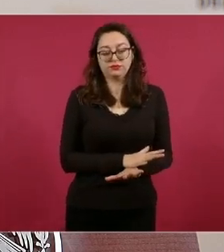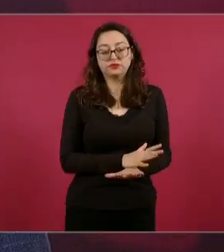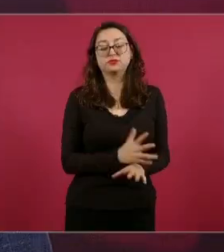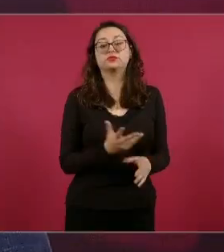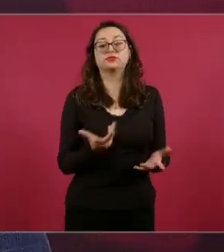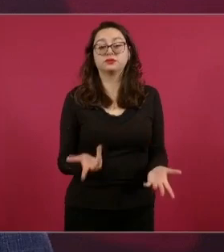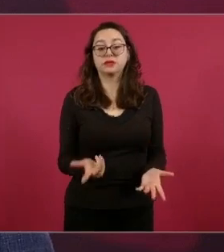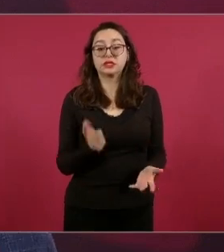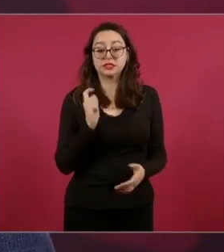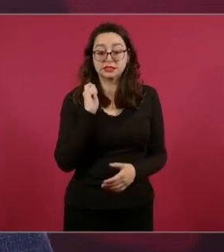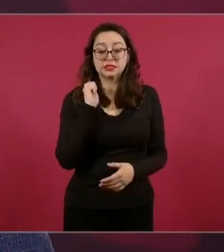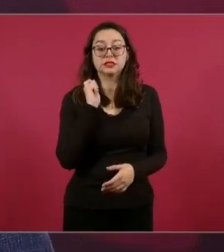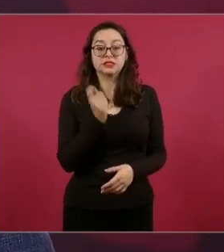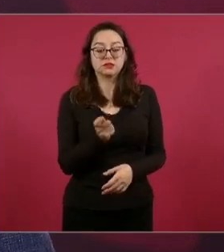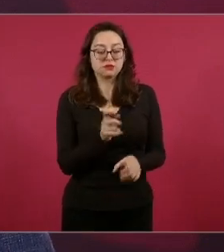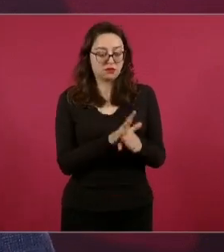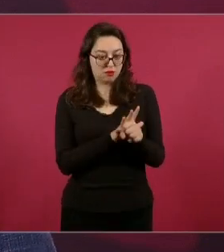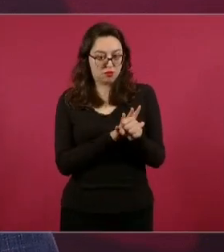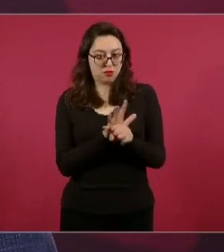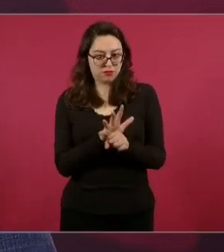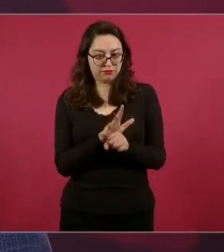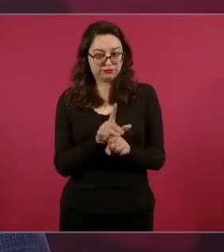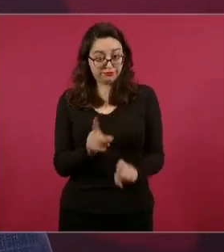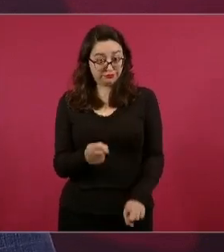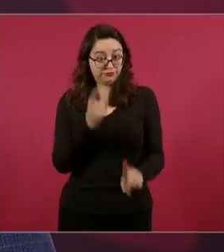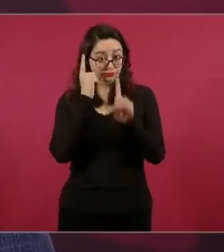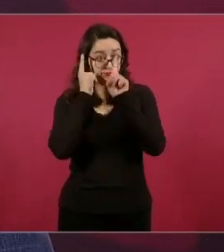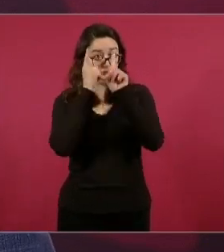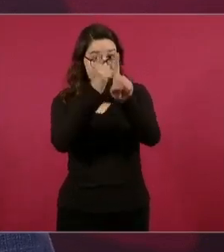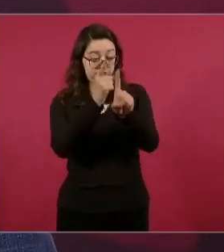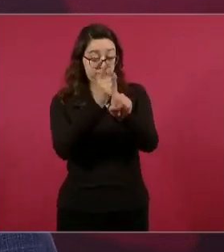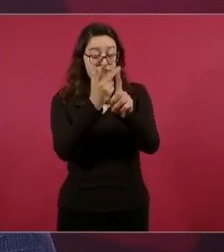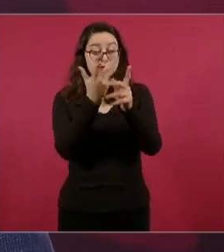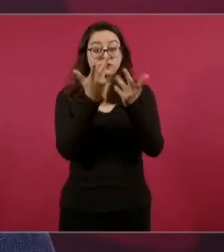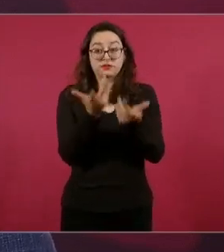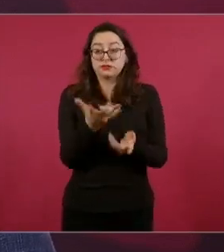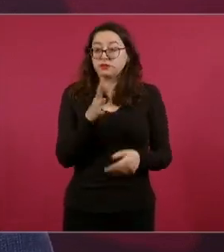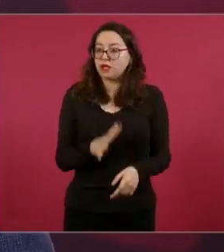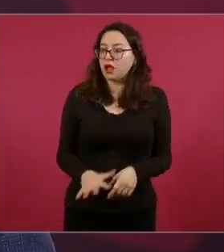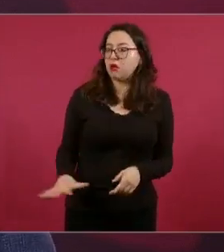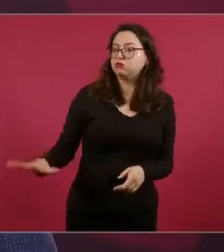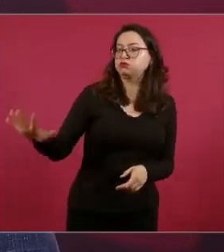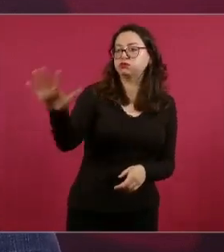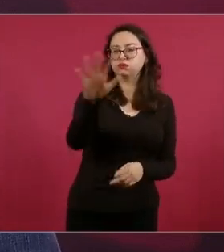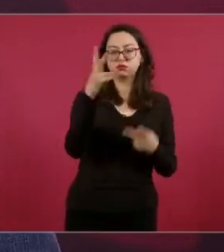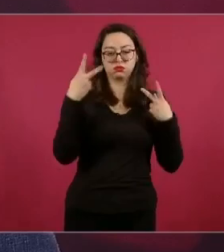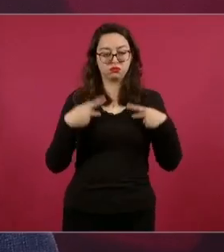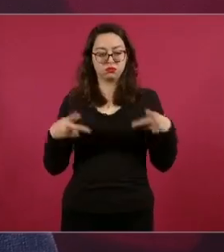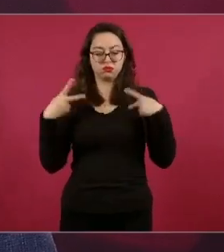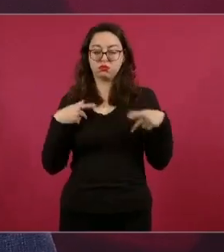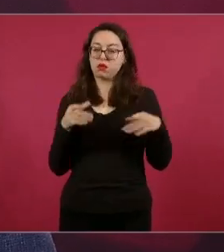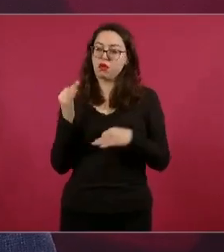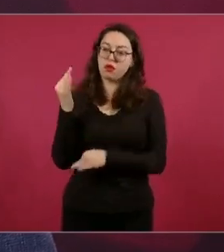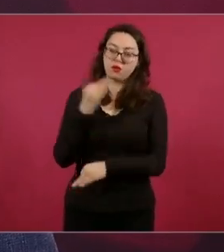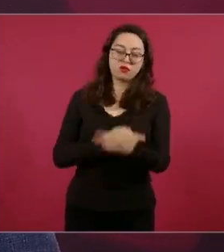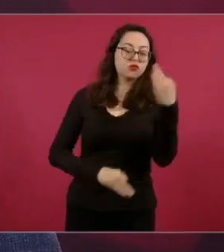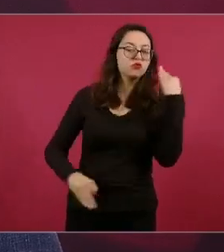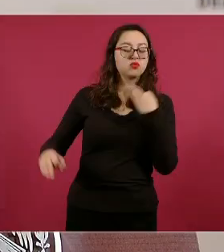Lo anterior tiene un objetivo preciso de que el Estado garantice la atención médica